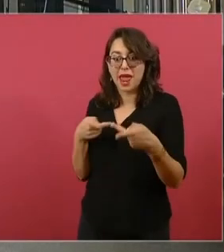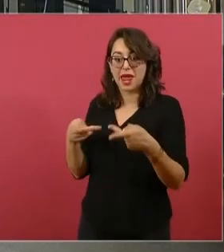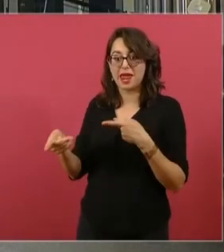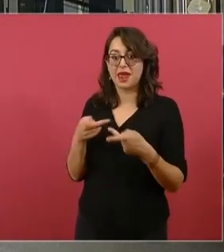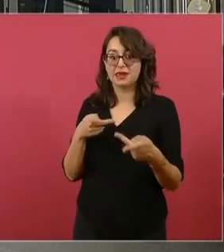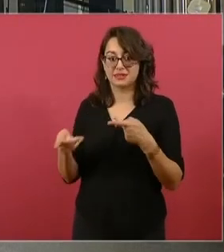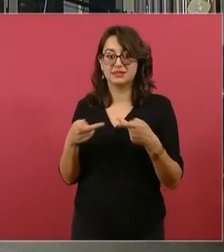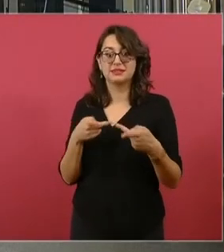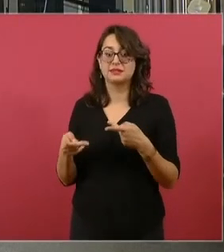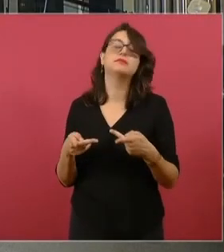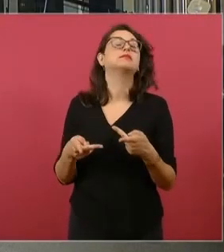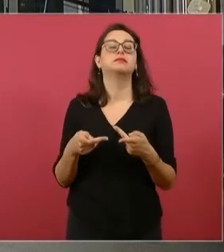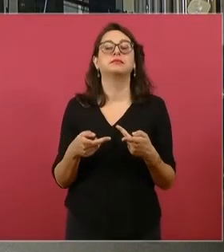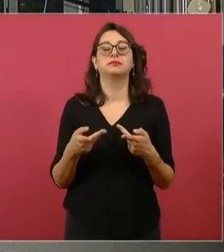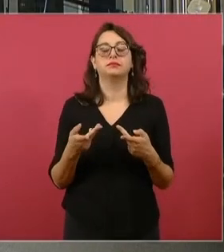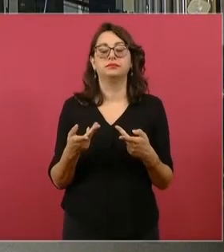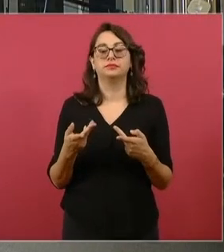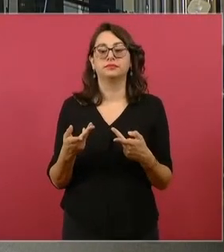Ese era el plan,